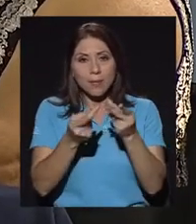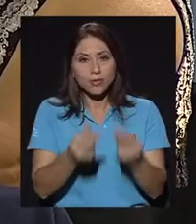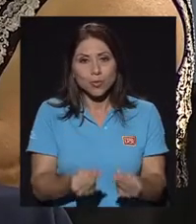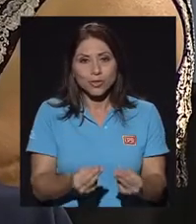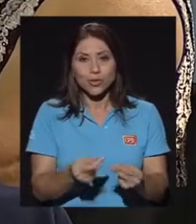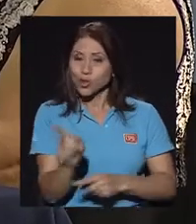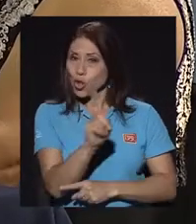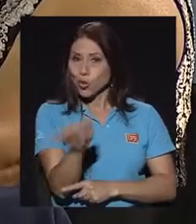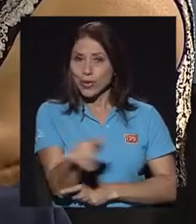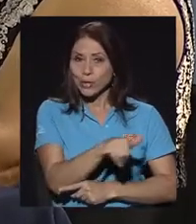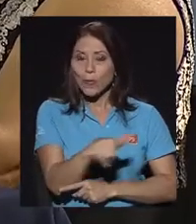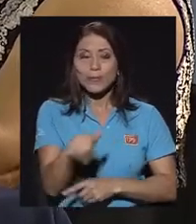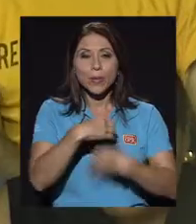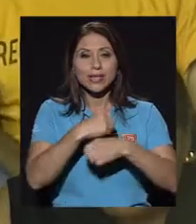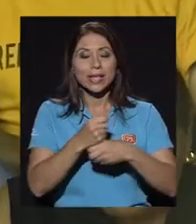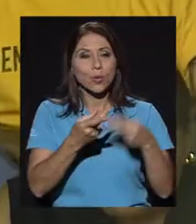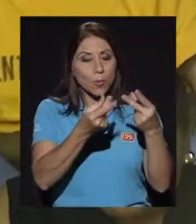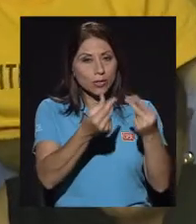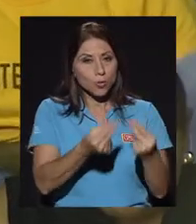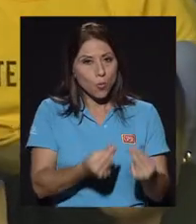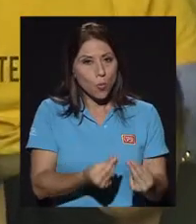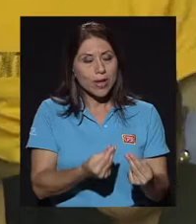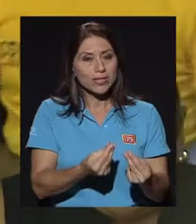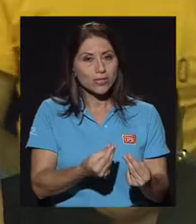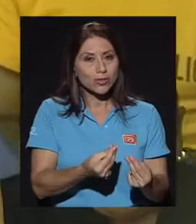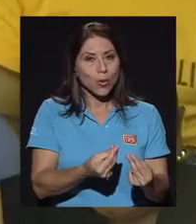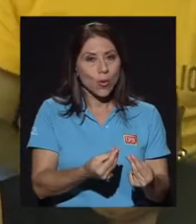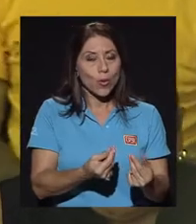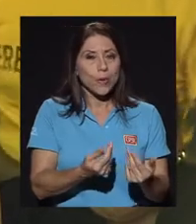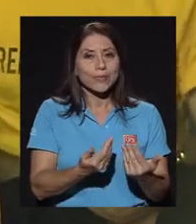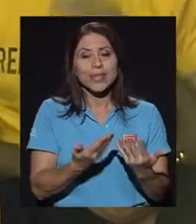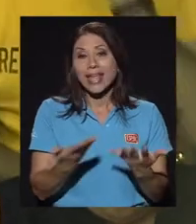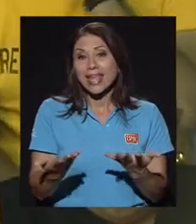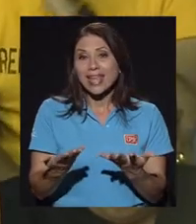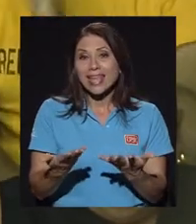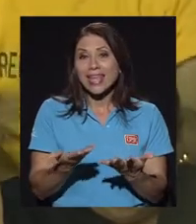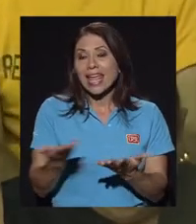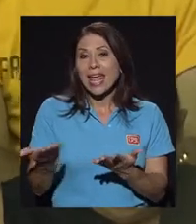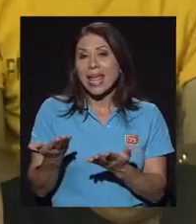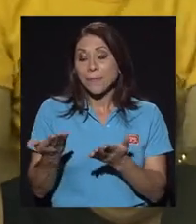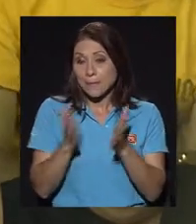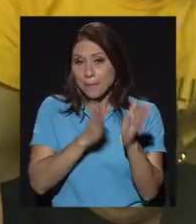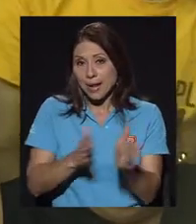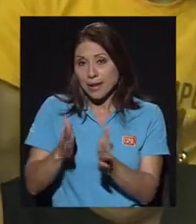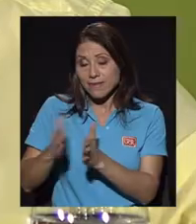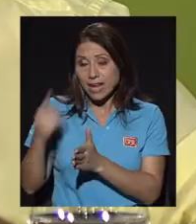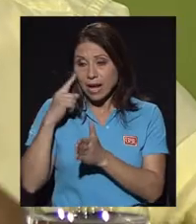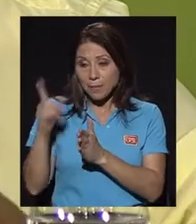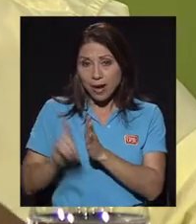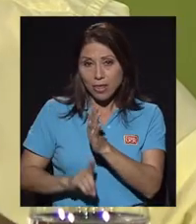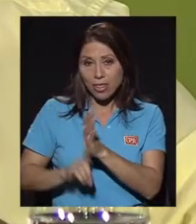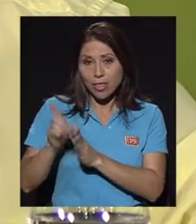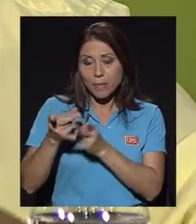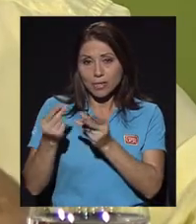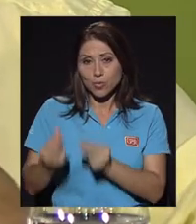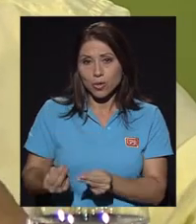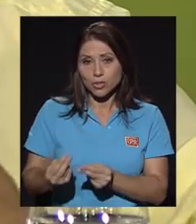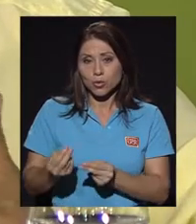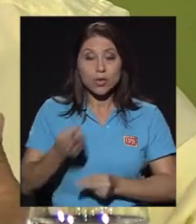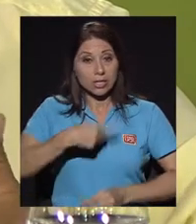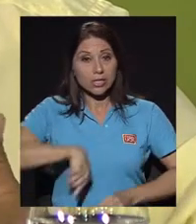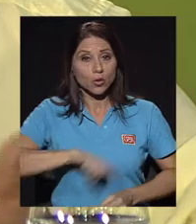presupuestos. No es lo mismo hacer un presupuesto que planificar para desarrollar el presupuesto. Si tenemos una